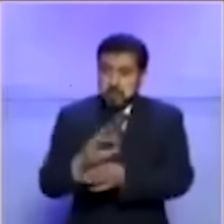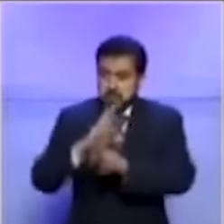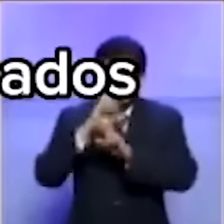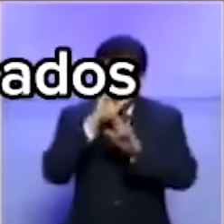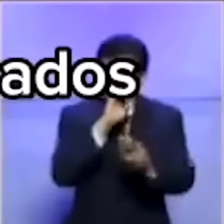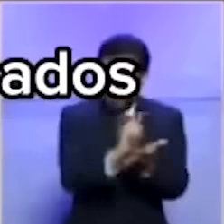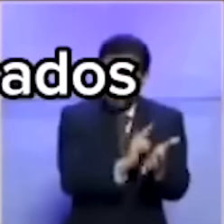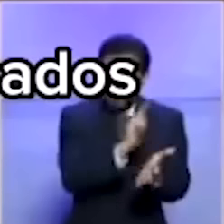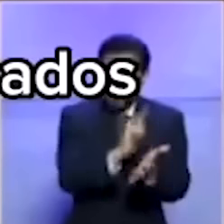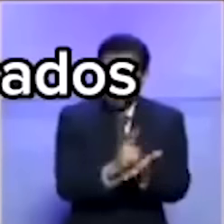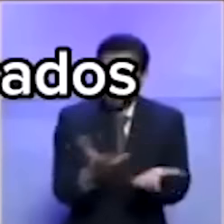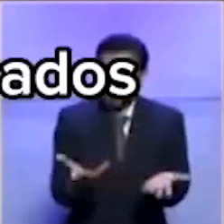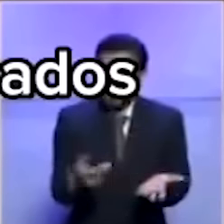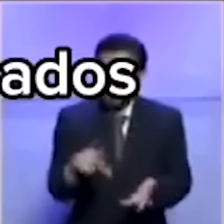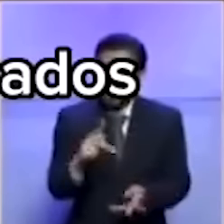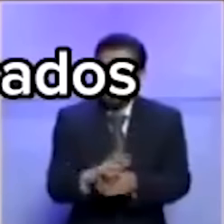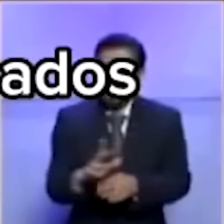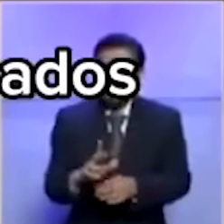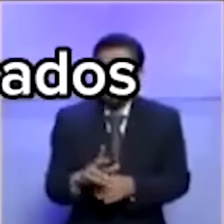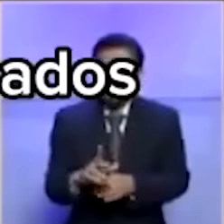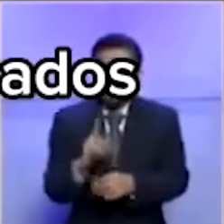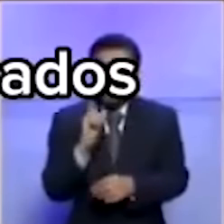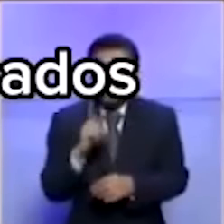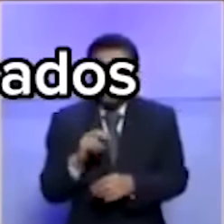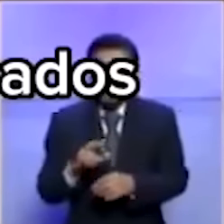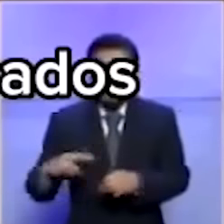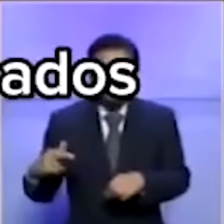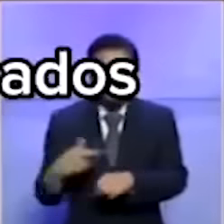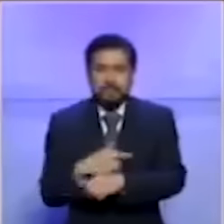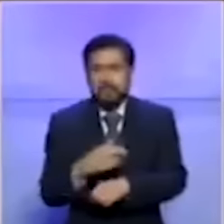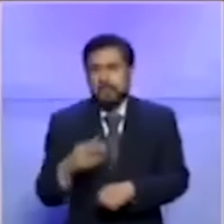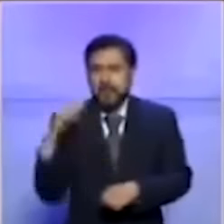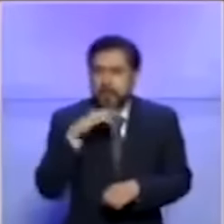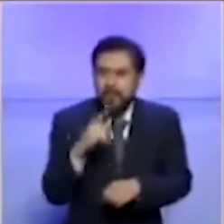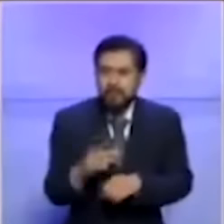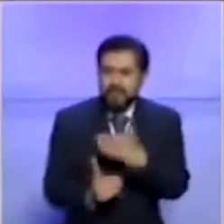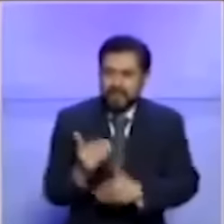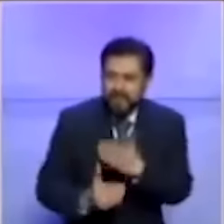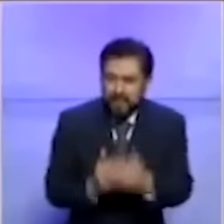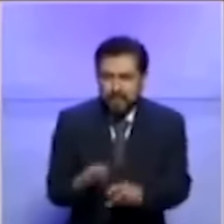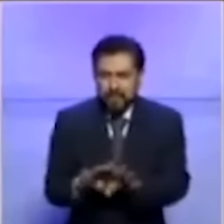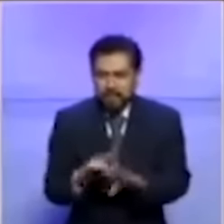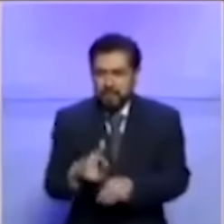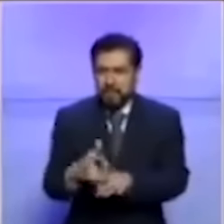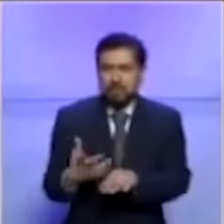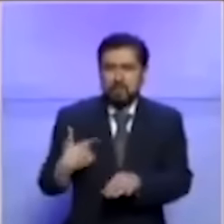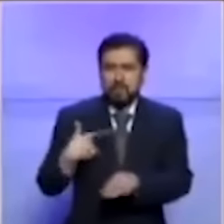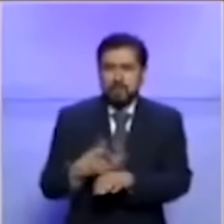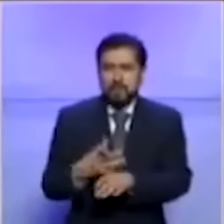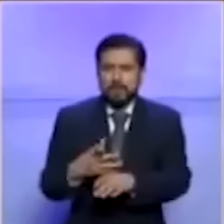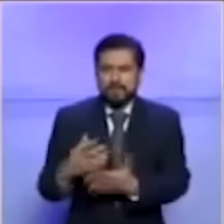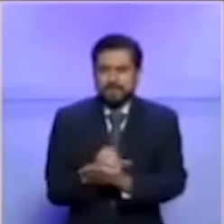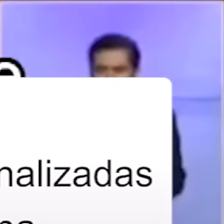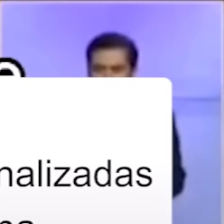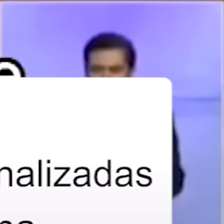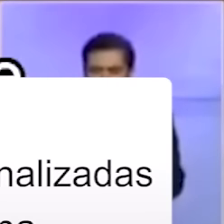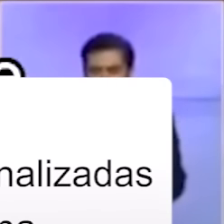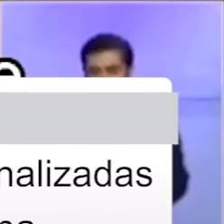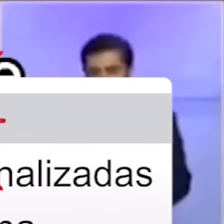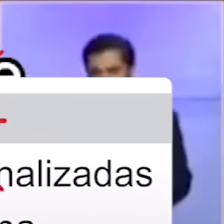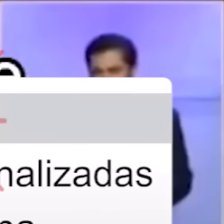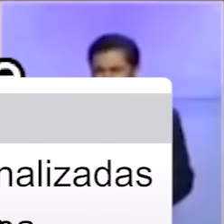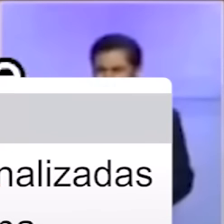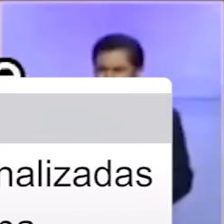público diseñen mecanismos cuidadosamente pensados para evadir el cumplimiento de la ley